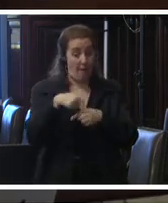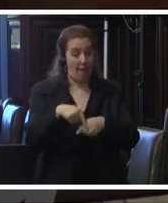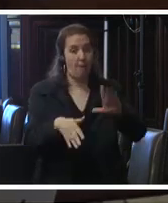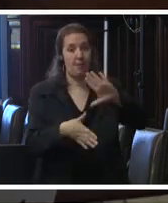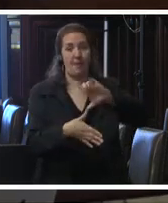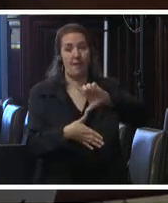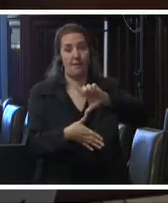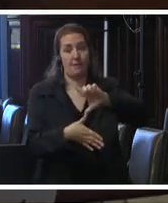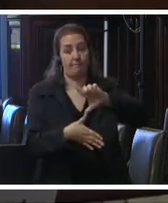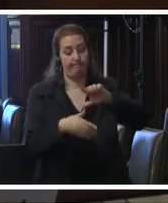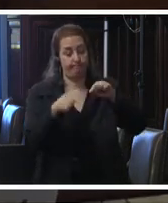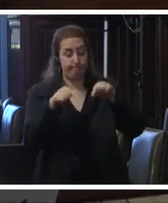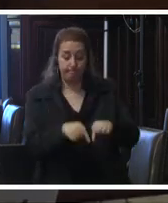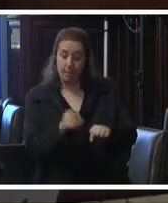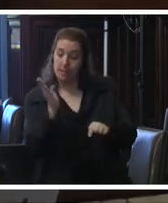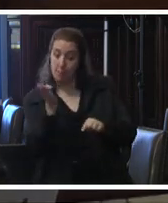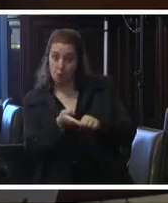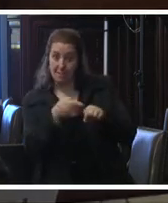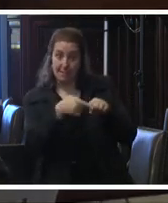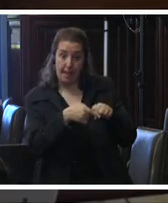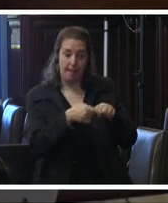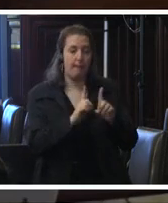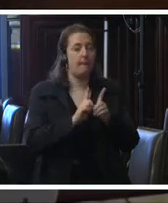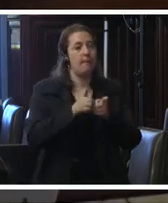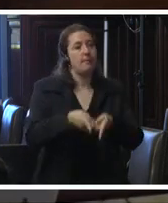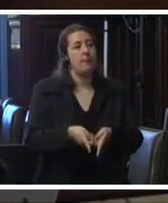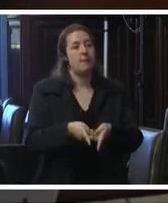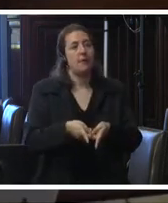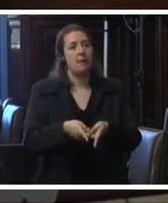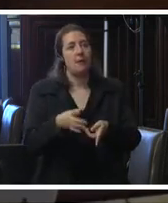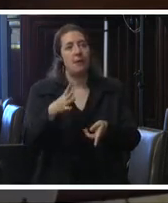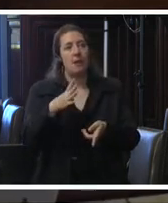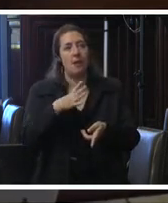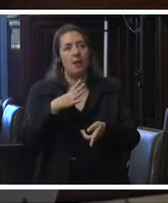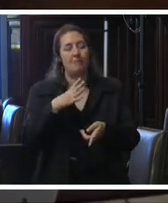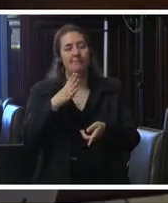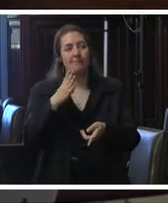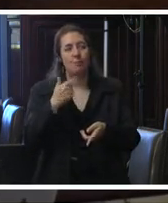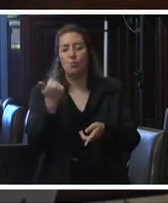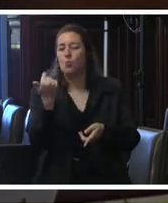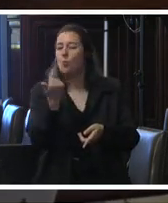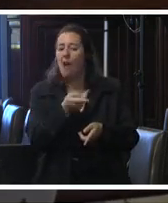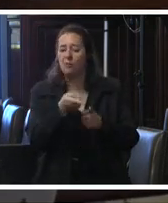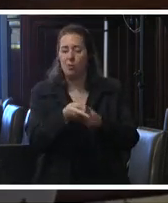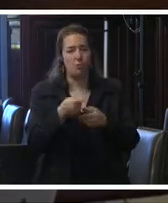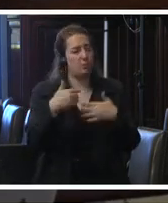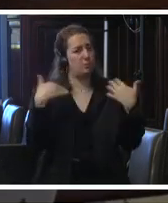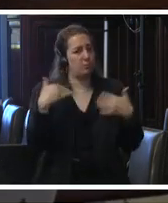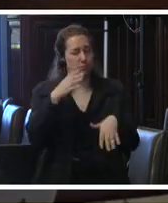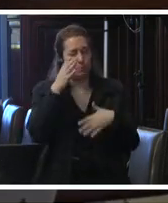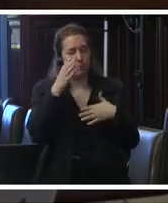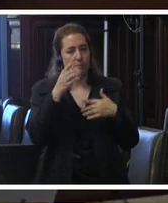porcentaje, hay un porcentaje también que nos alarma. De manera creciente,